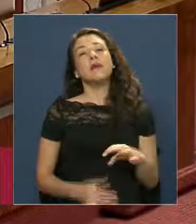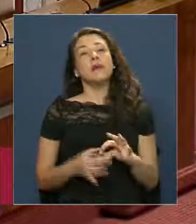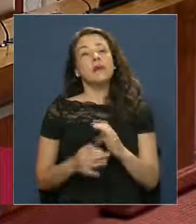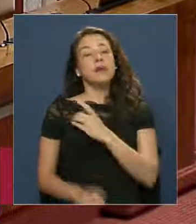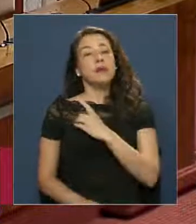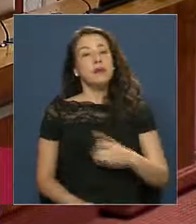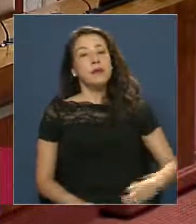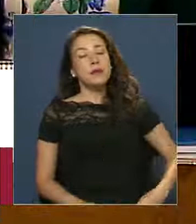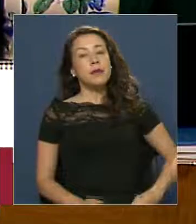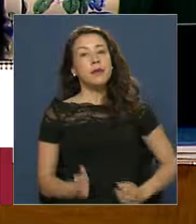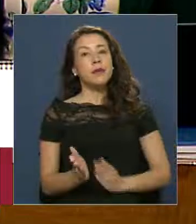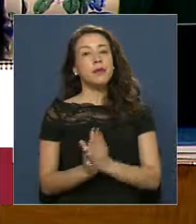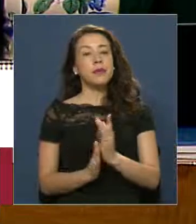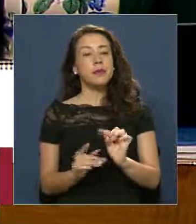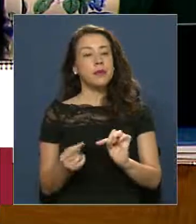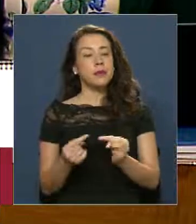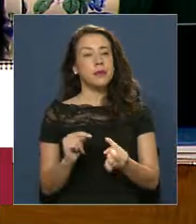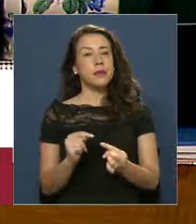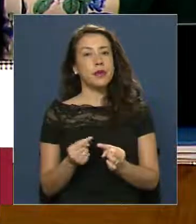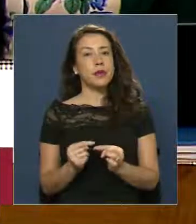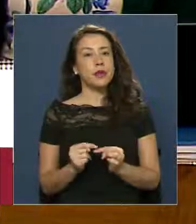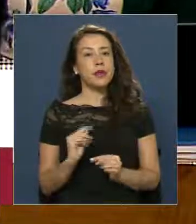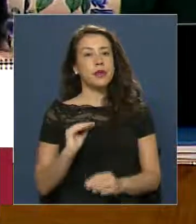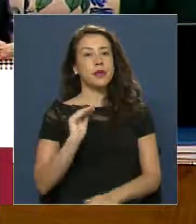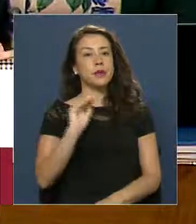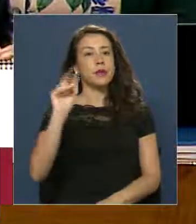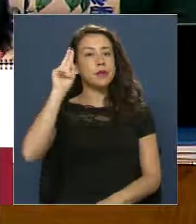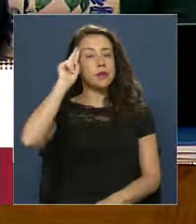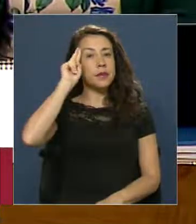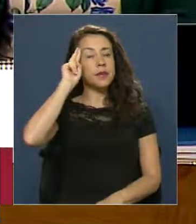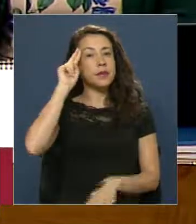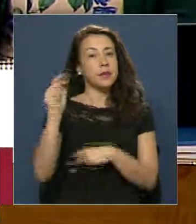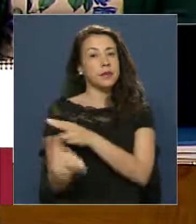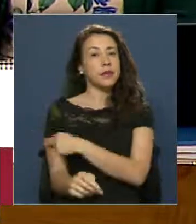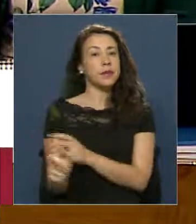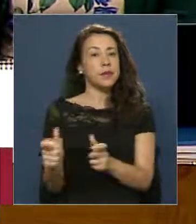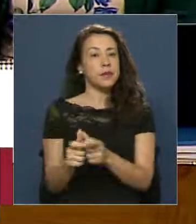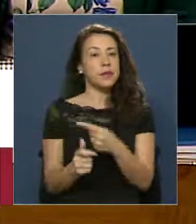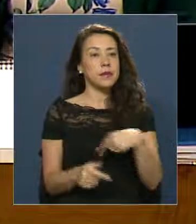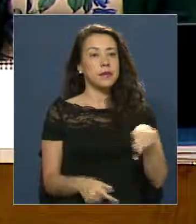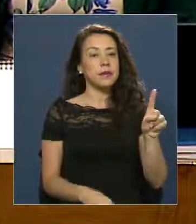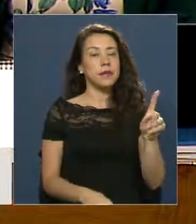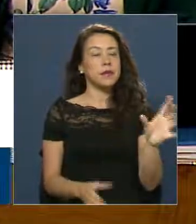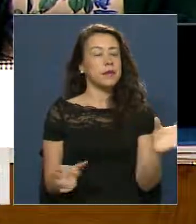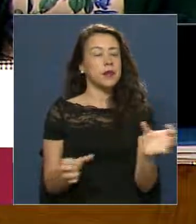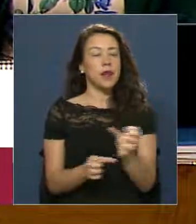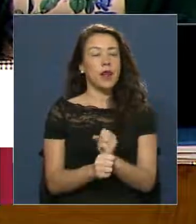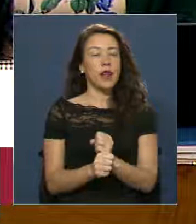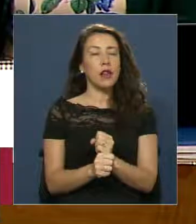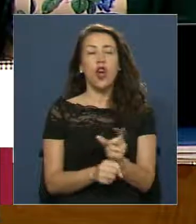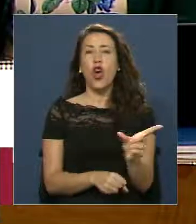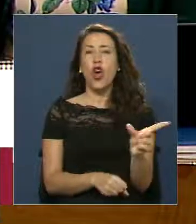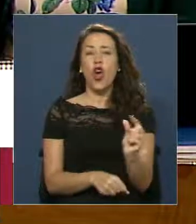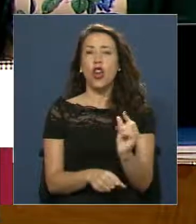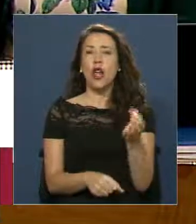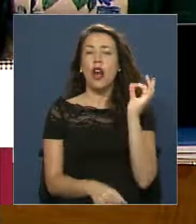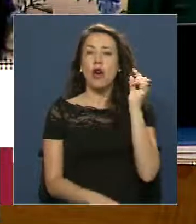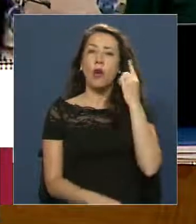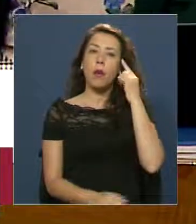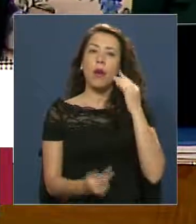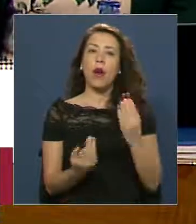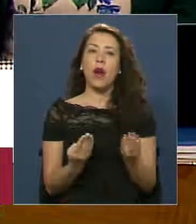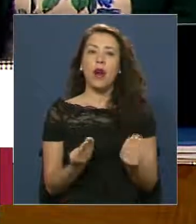Ortiz. Iniciando el debate, y les recuerdo, por favor, a los jefes de comité que nos constituyamos de inmediato. Va a ser una breve reunión, pero es